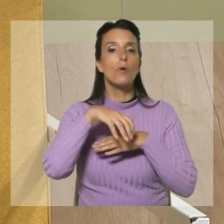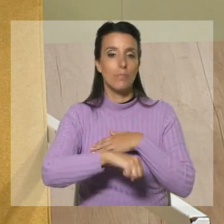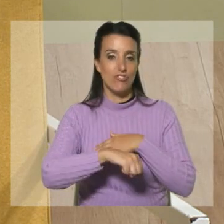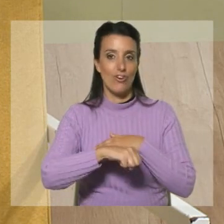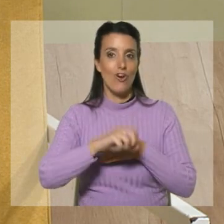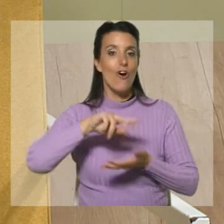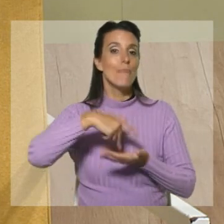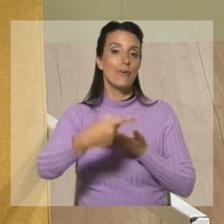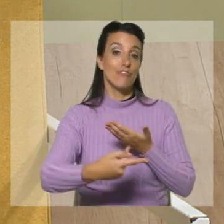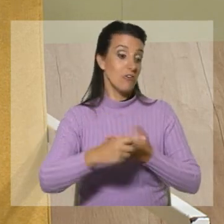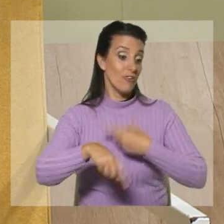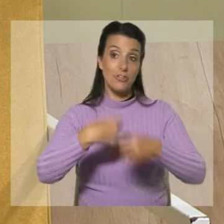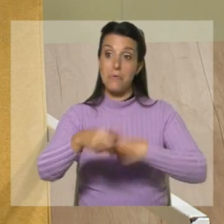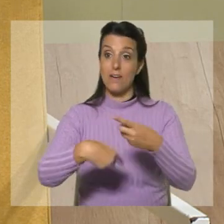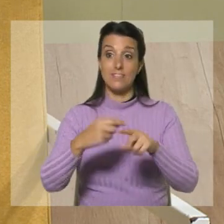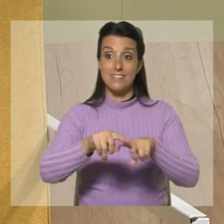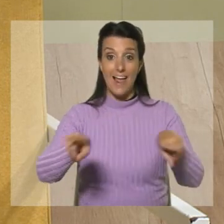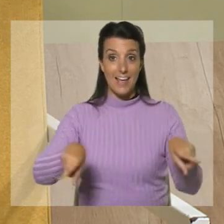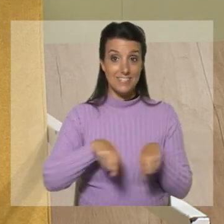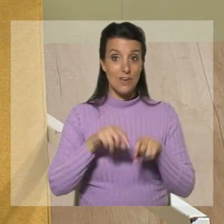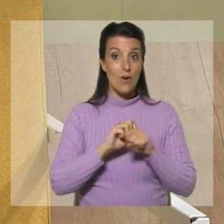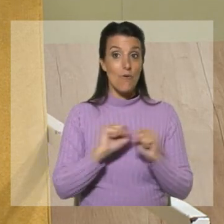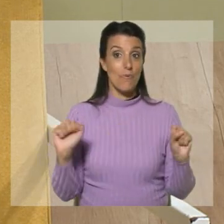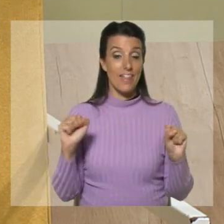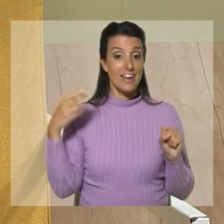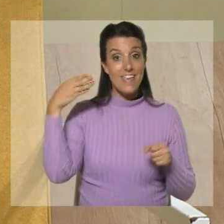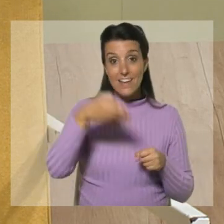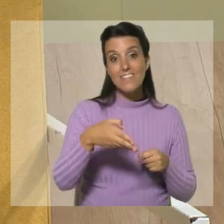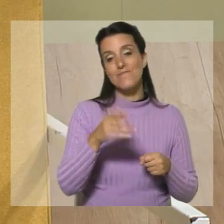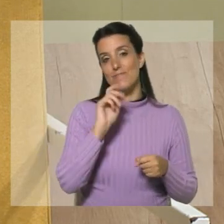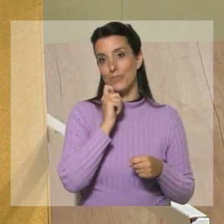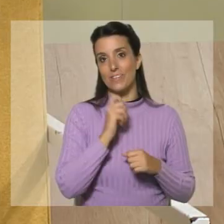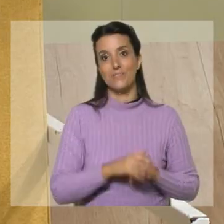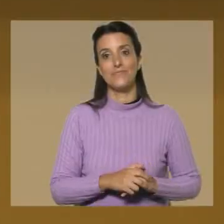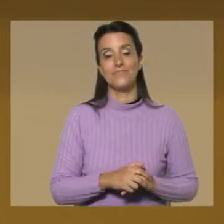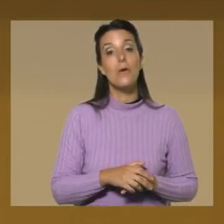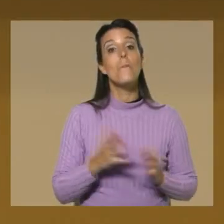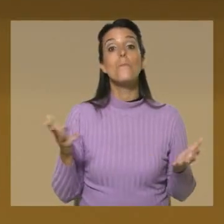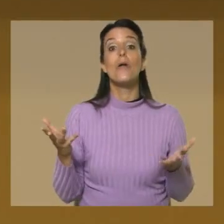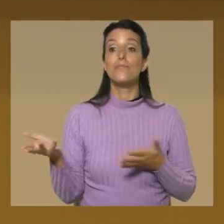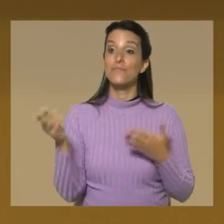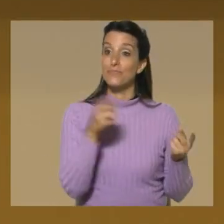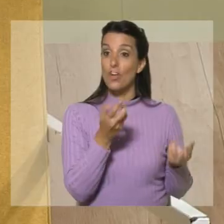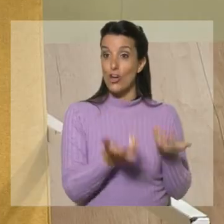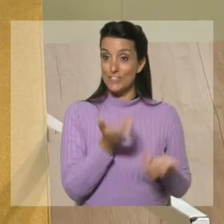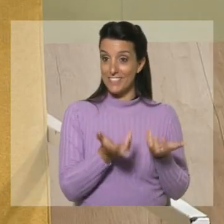haciendo mientras las salas sigan estando así como están. Así que... Perfecto. Seguimos con ustedes. Gracias. Hasta la próxima, Josefina.